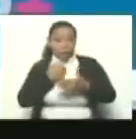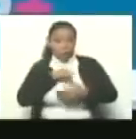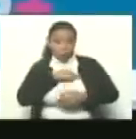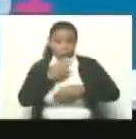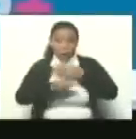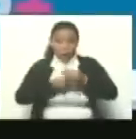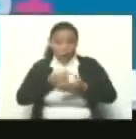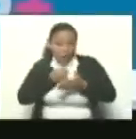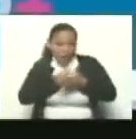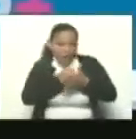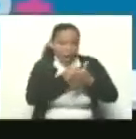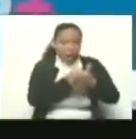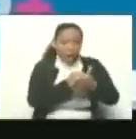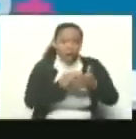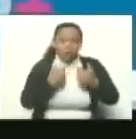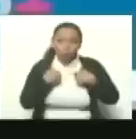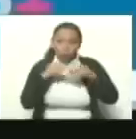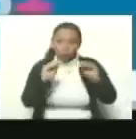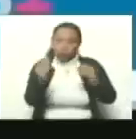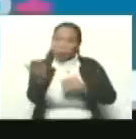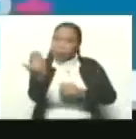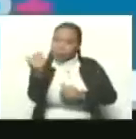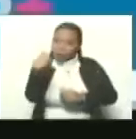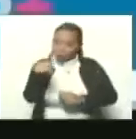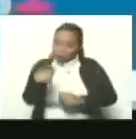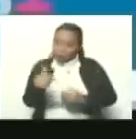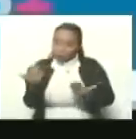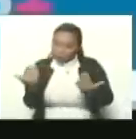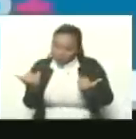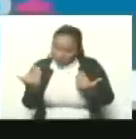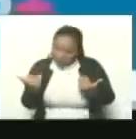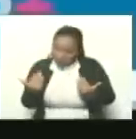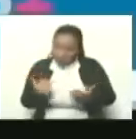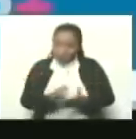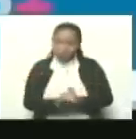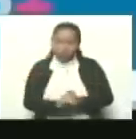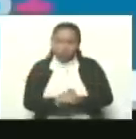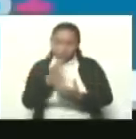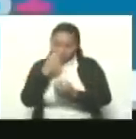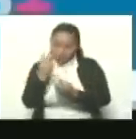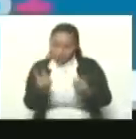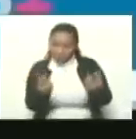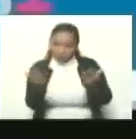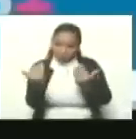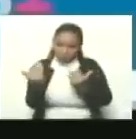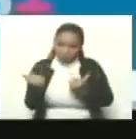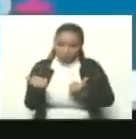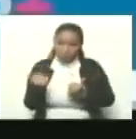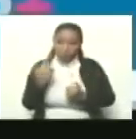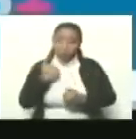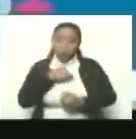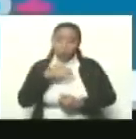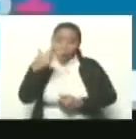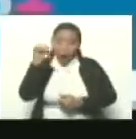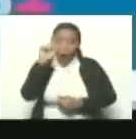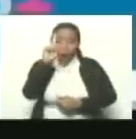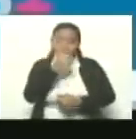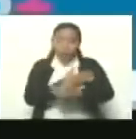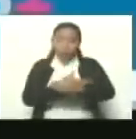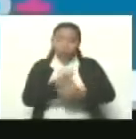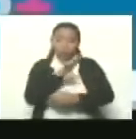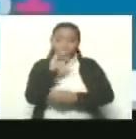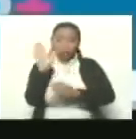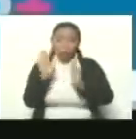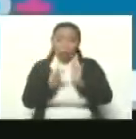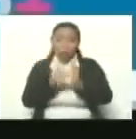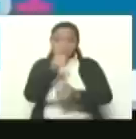yo les hago un llamado permanente, vengan para acá, vengan para acá. Nosotros tenemos 1.500.000 árabes en